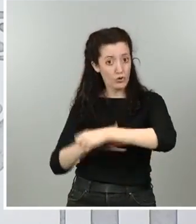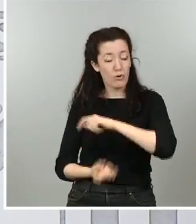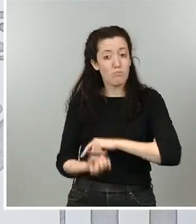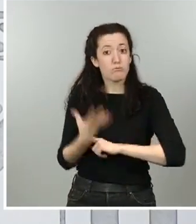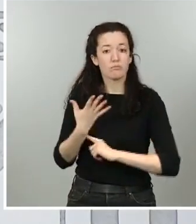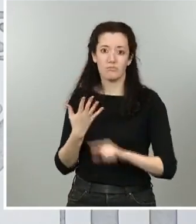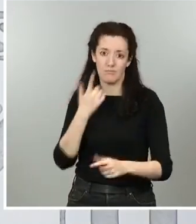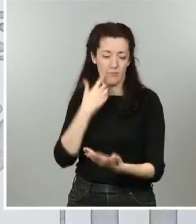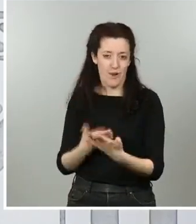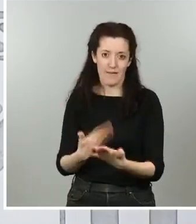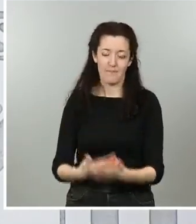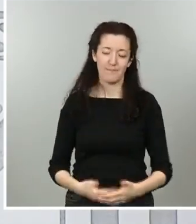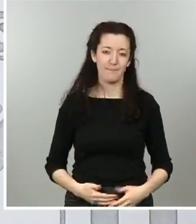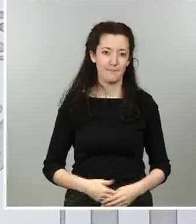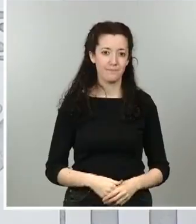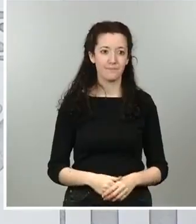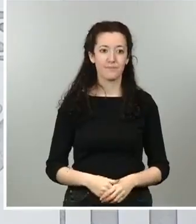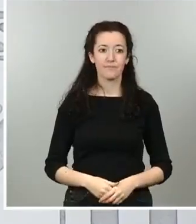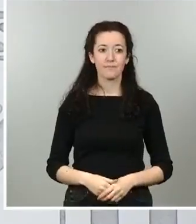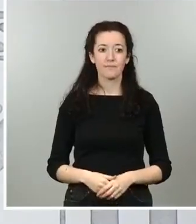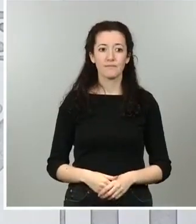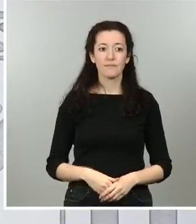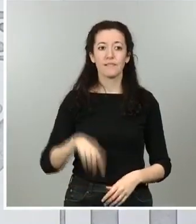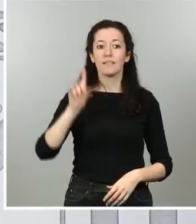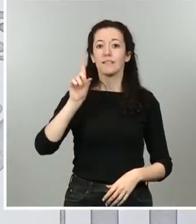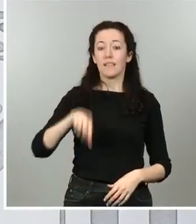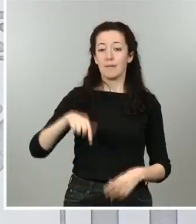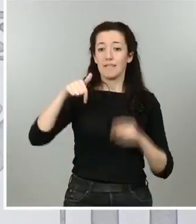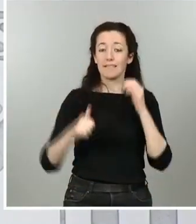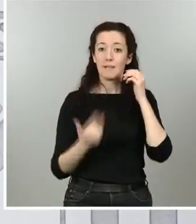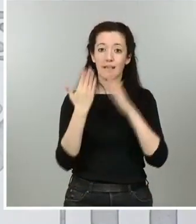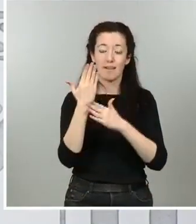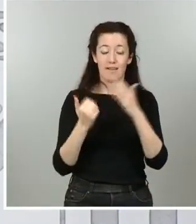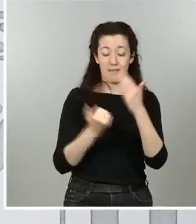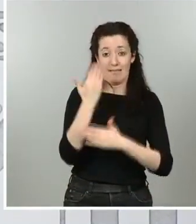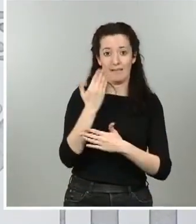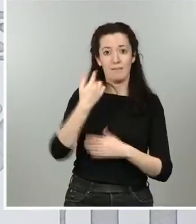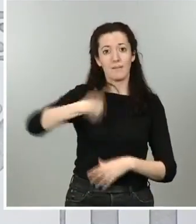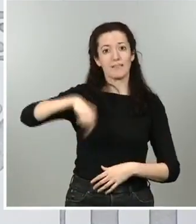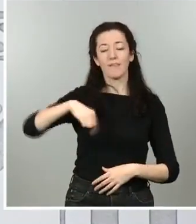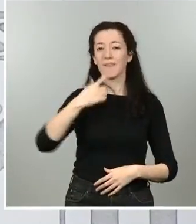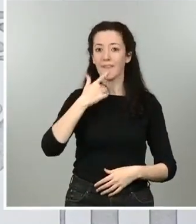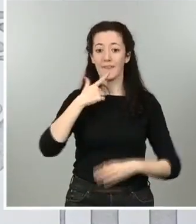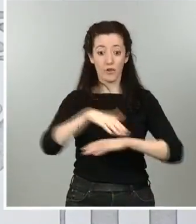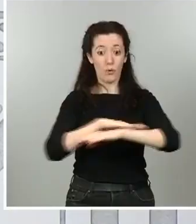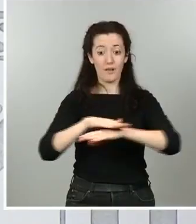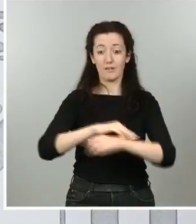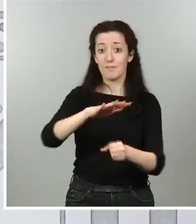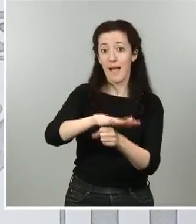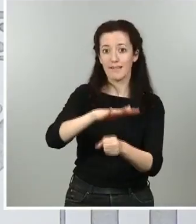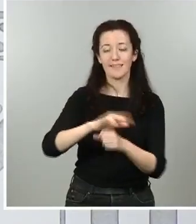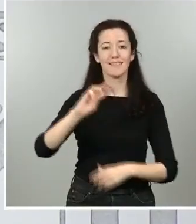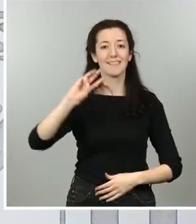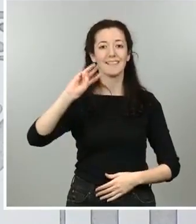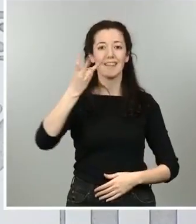de ello. También el presidente trasladó esta mañana que el Gobierno aprobará este martes un tercer tramo de las líneas de avales del